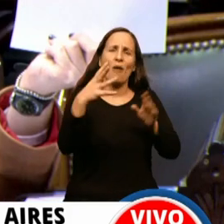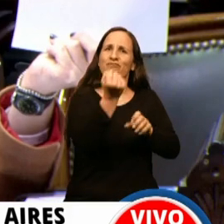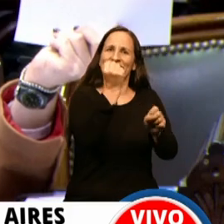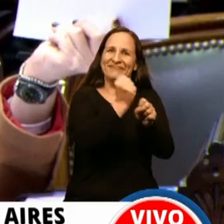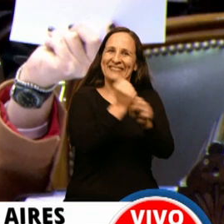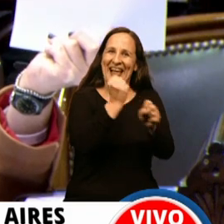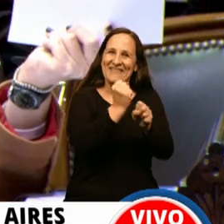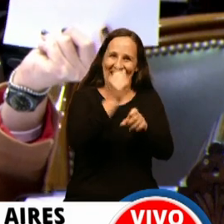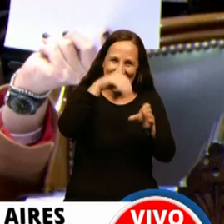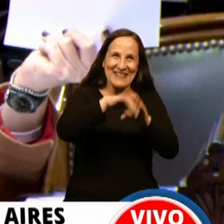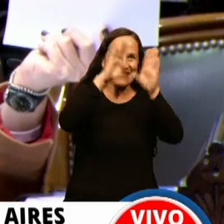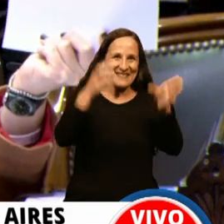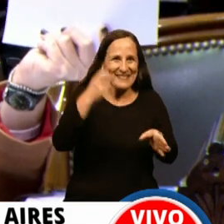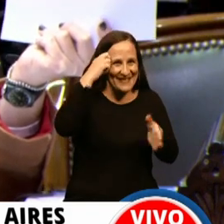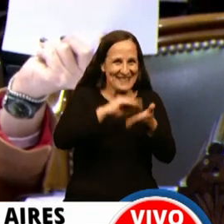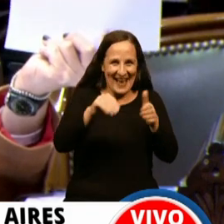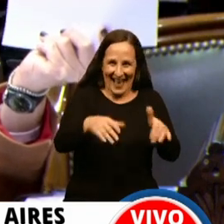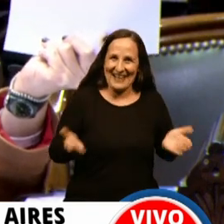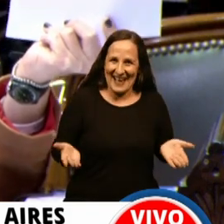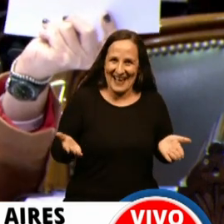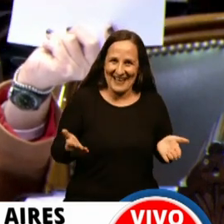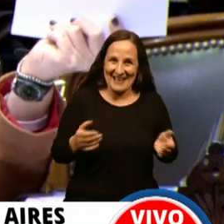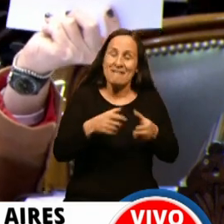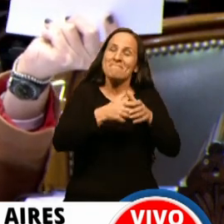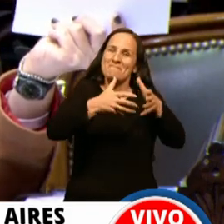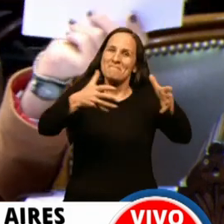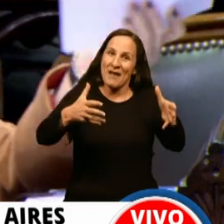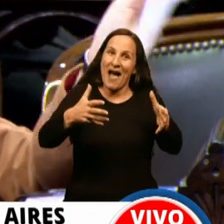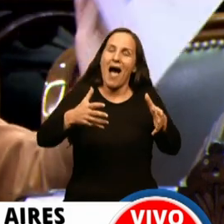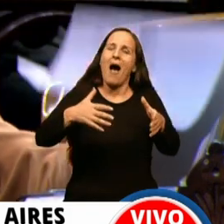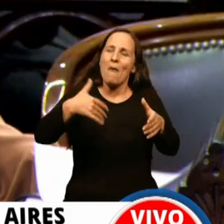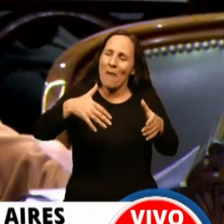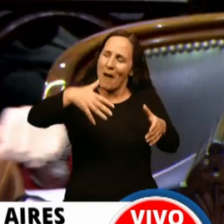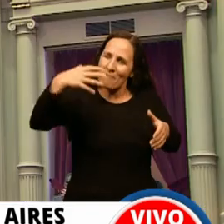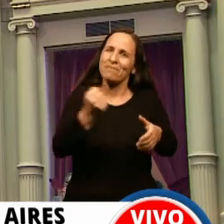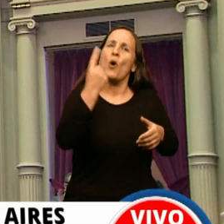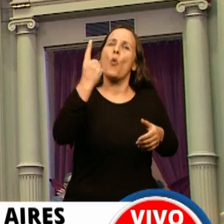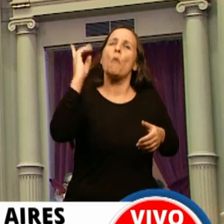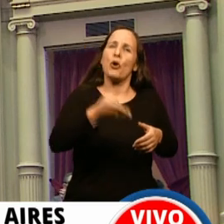nosotros y sean más hasta que tengamos el 1 por ciento de la cámara